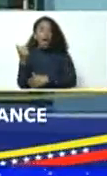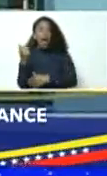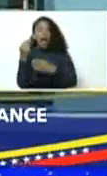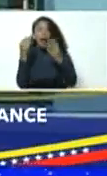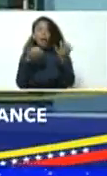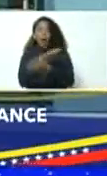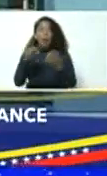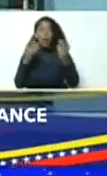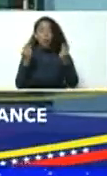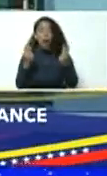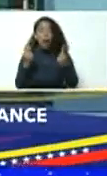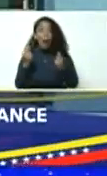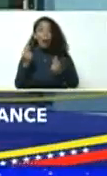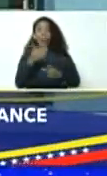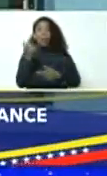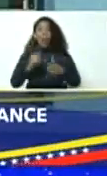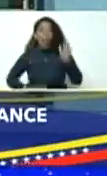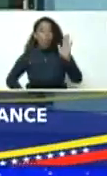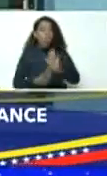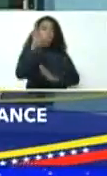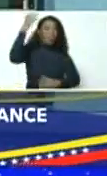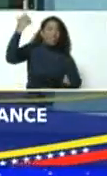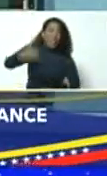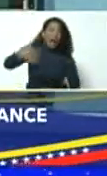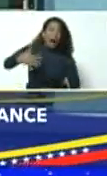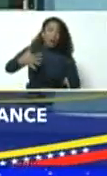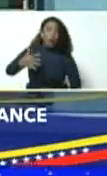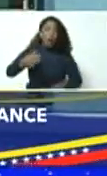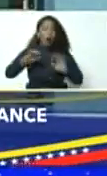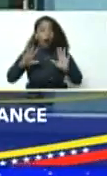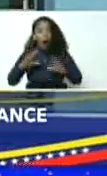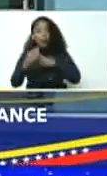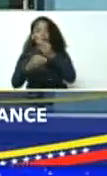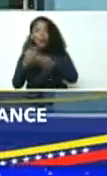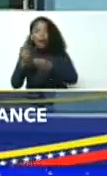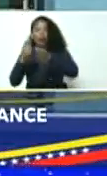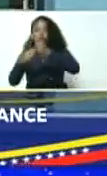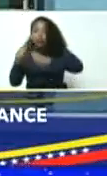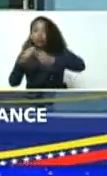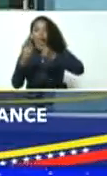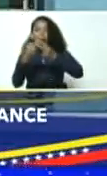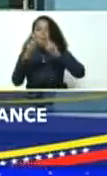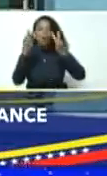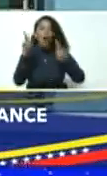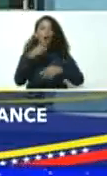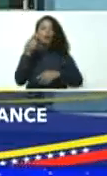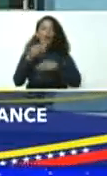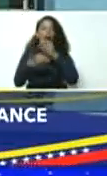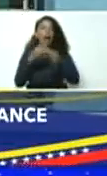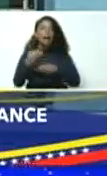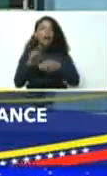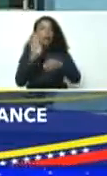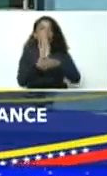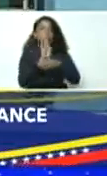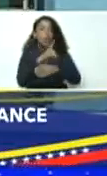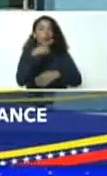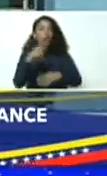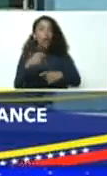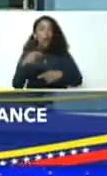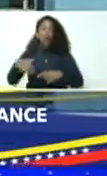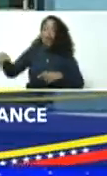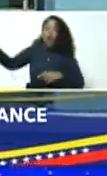prefieren la inflación desatada a negociar la paz con Rusia, a darle seguridades a Rusia y que